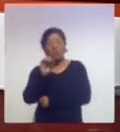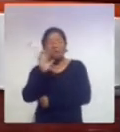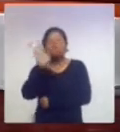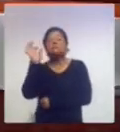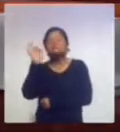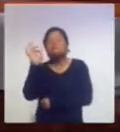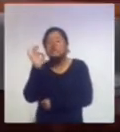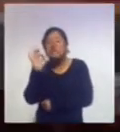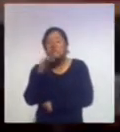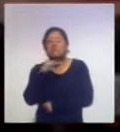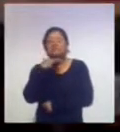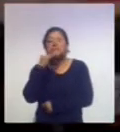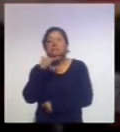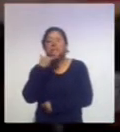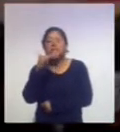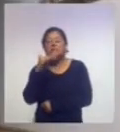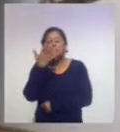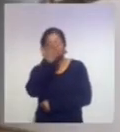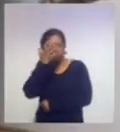patria.